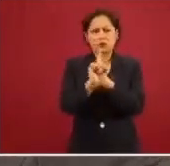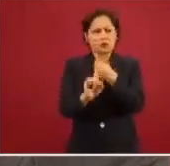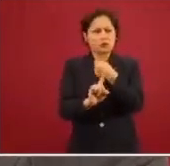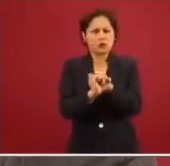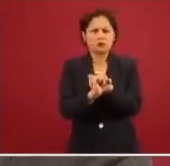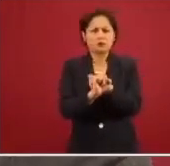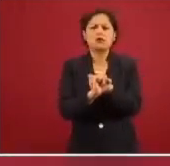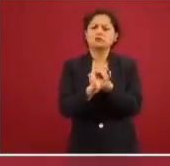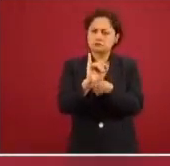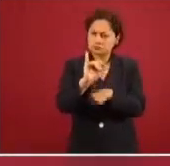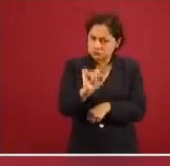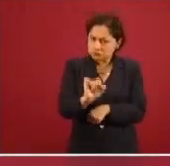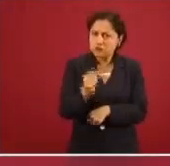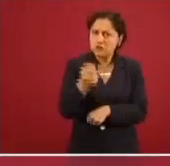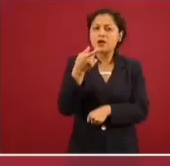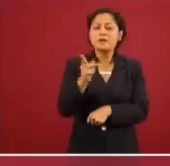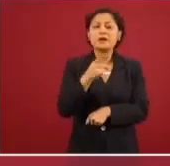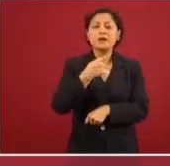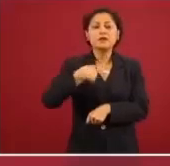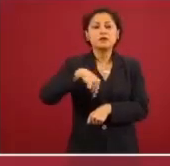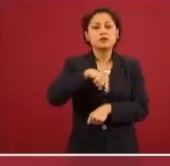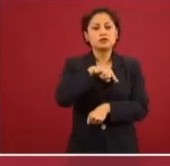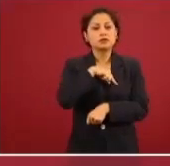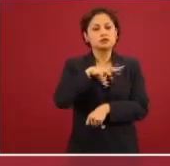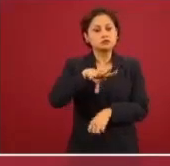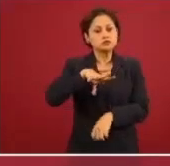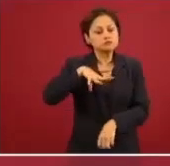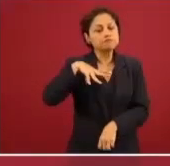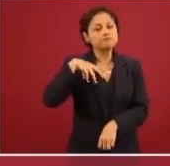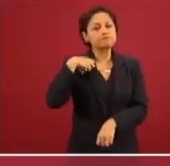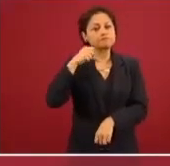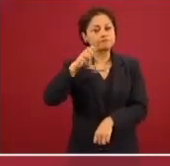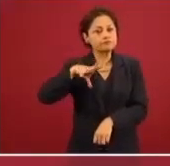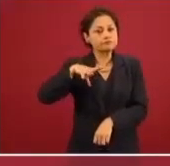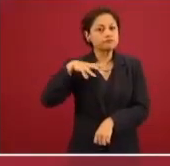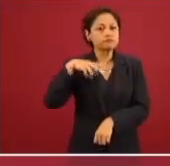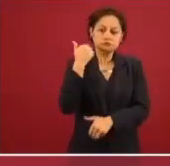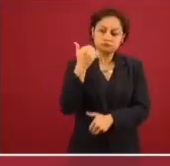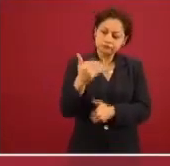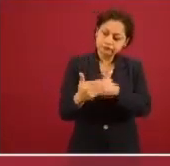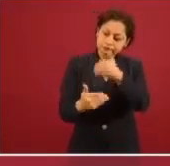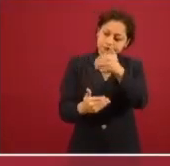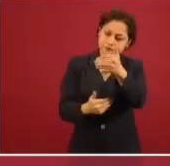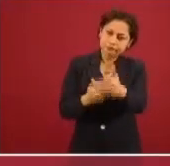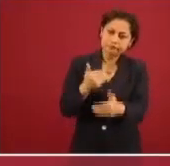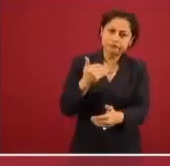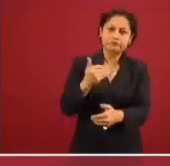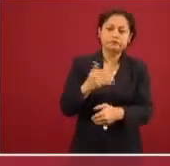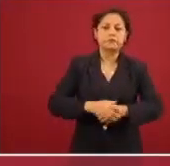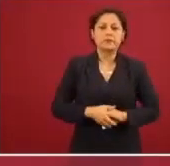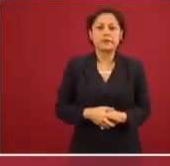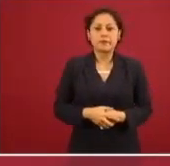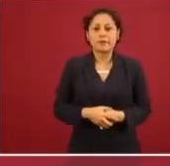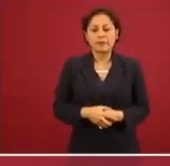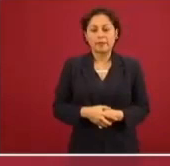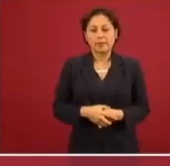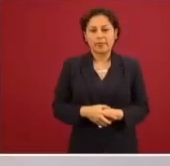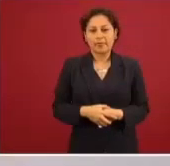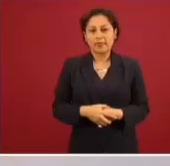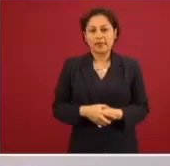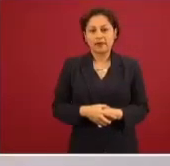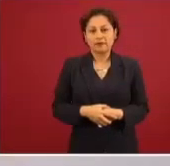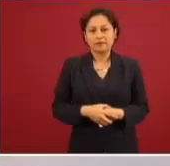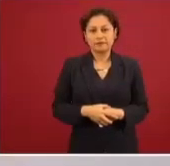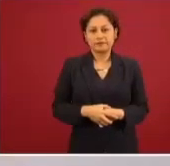vamos enfrentando esta epidemia. Desde luego, también